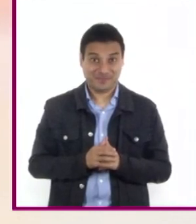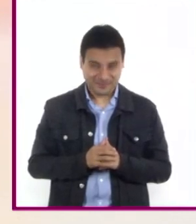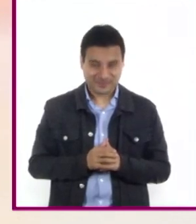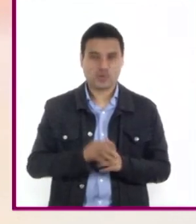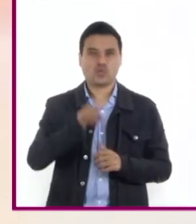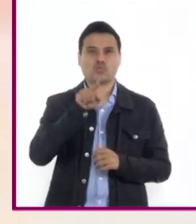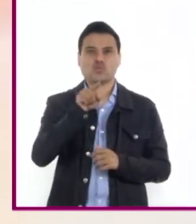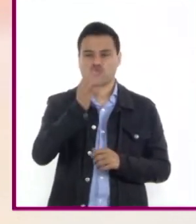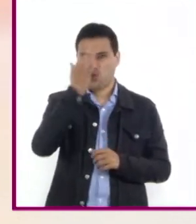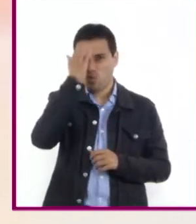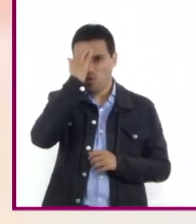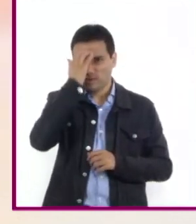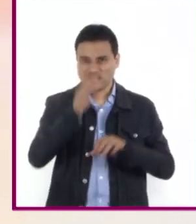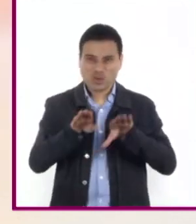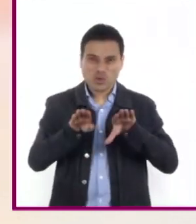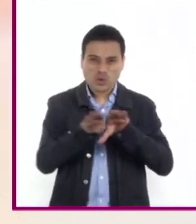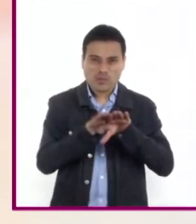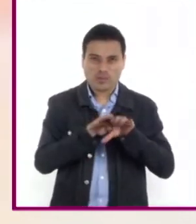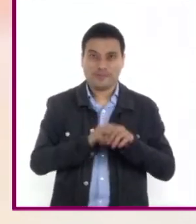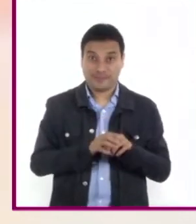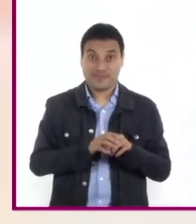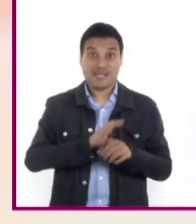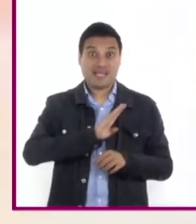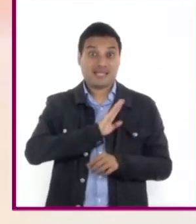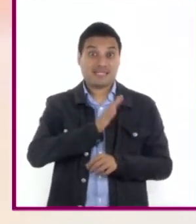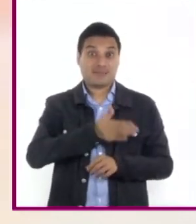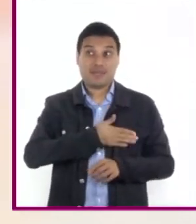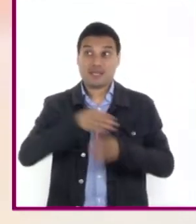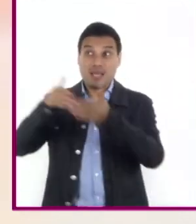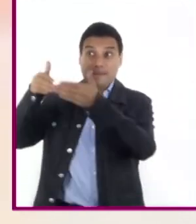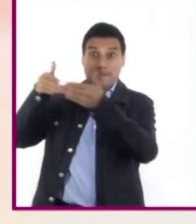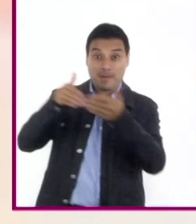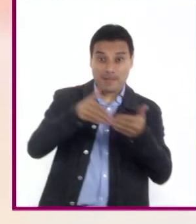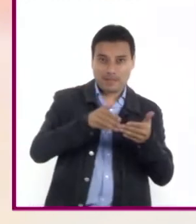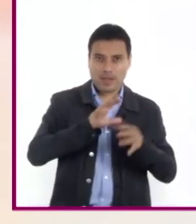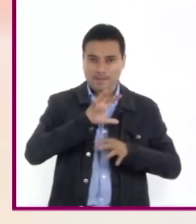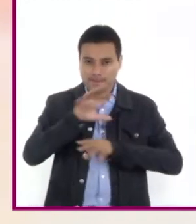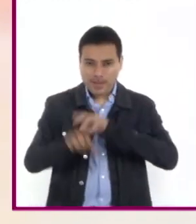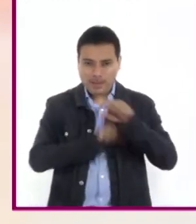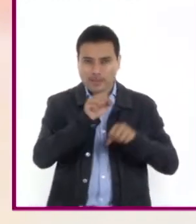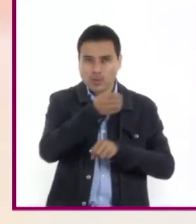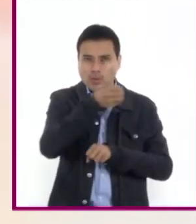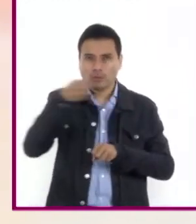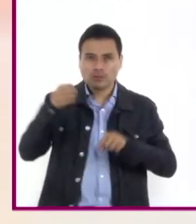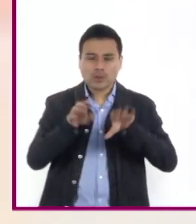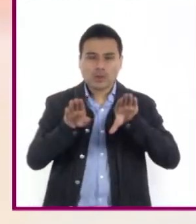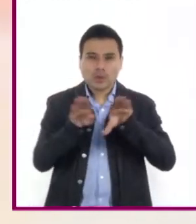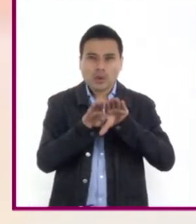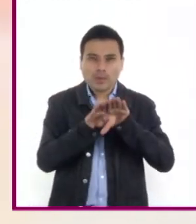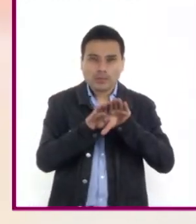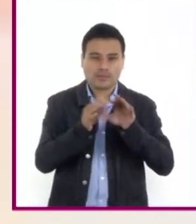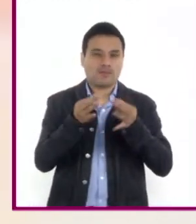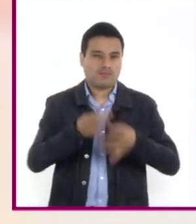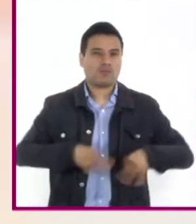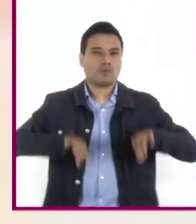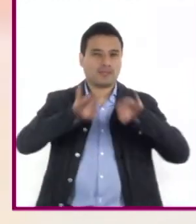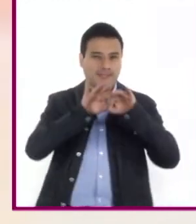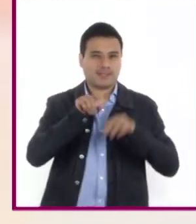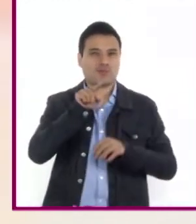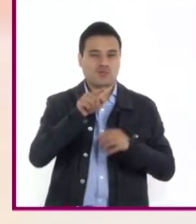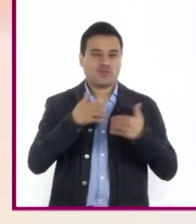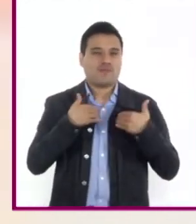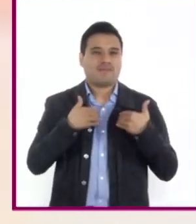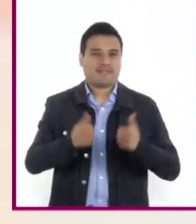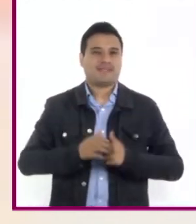los principales hechos de la conquista en una línea del tiempo son importantes porque nos ayudan a comprender